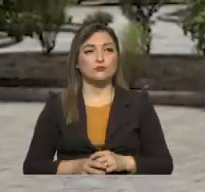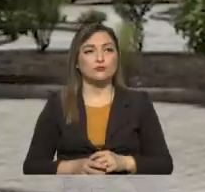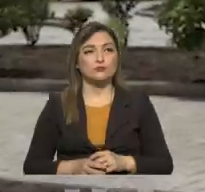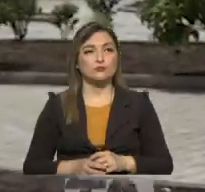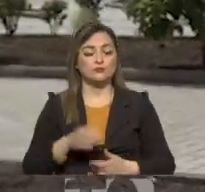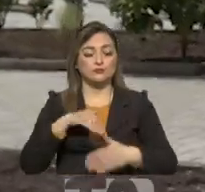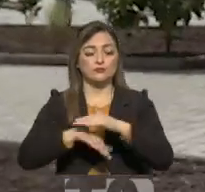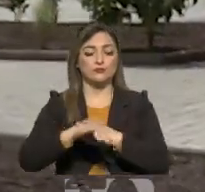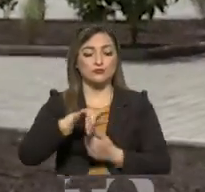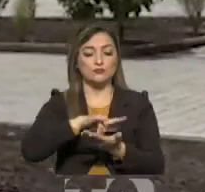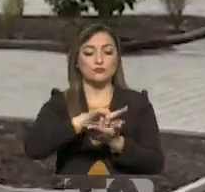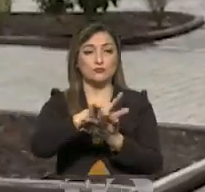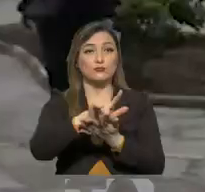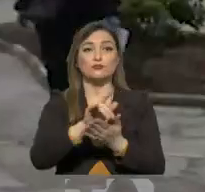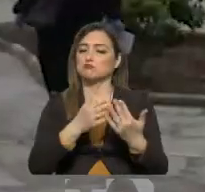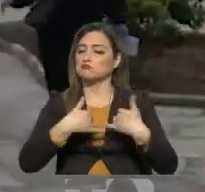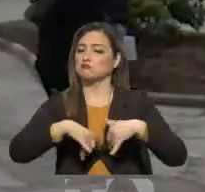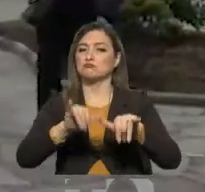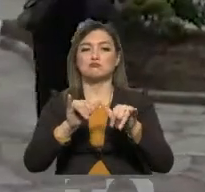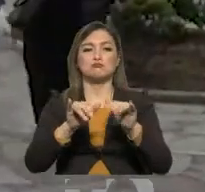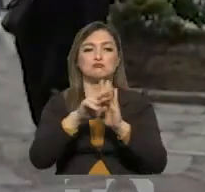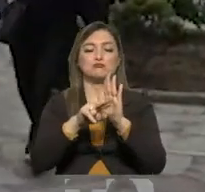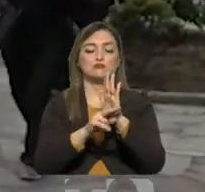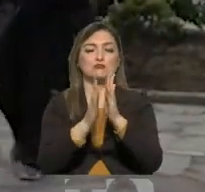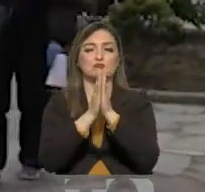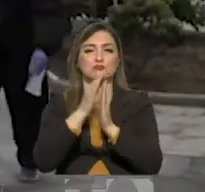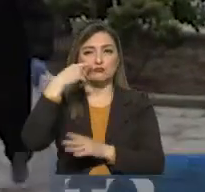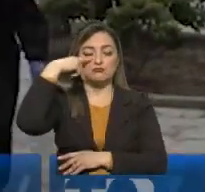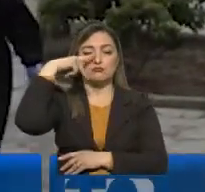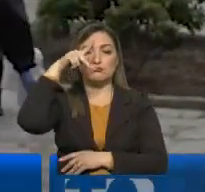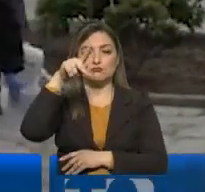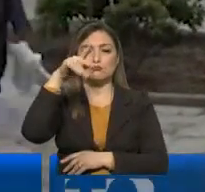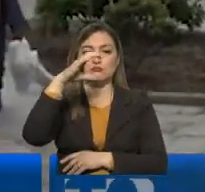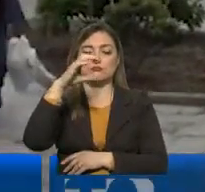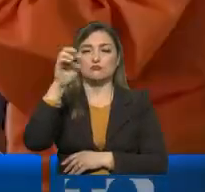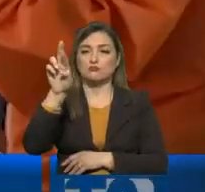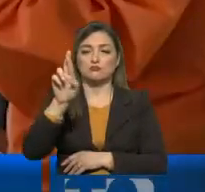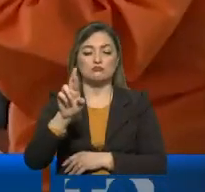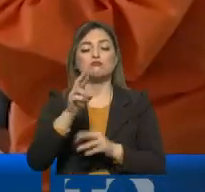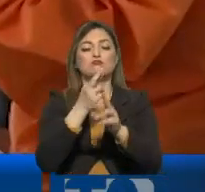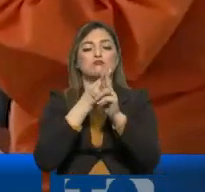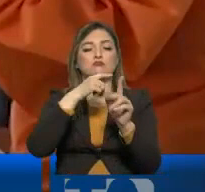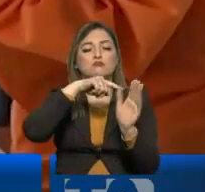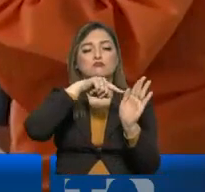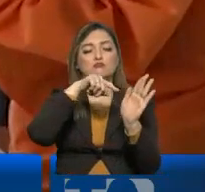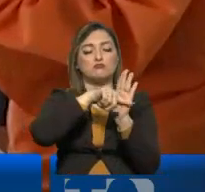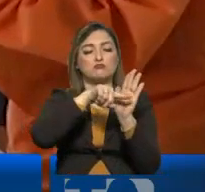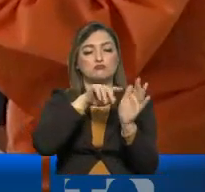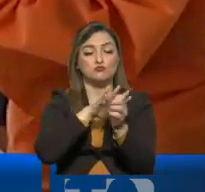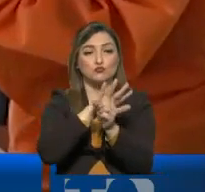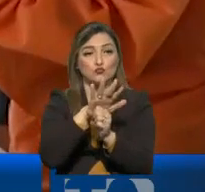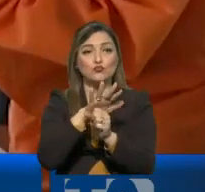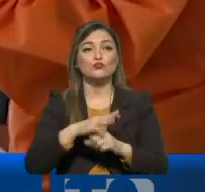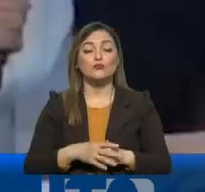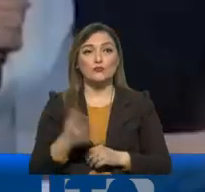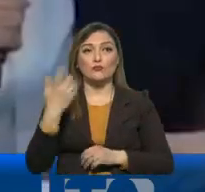a Galápagos sigue vigente el requisito de presentación de una prueba PCR con resultado negativo para COVID-19. Esto